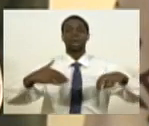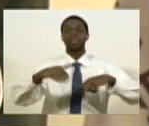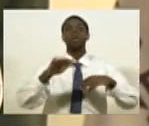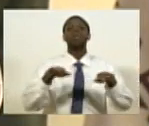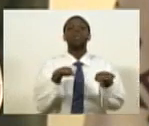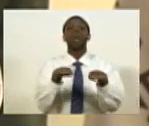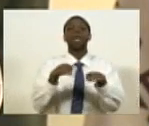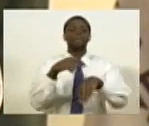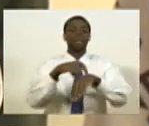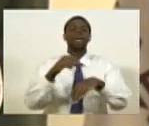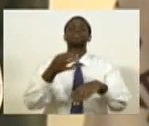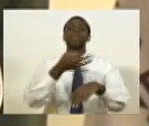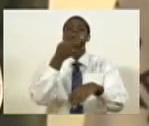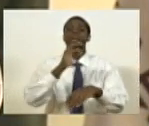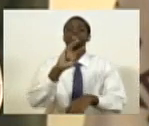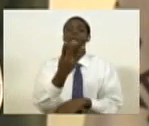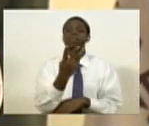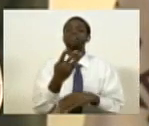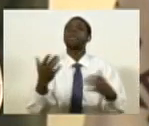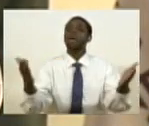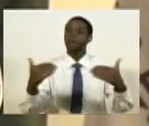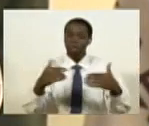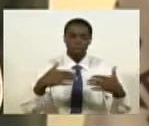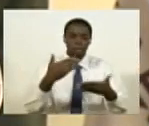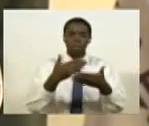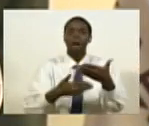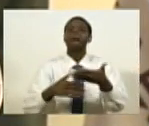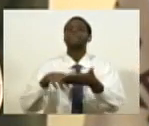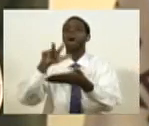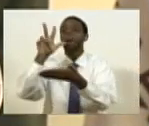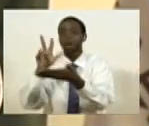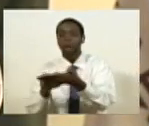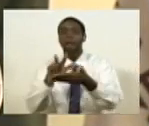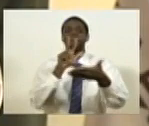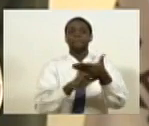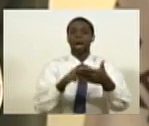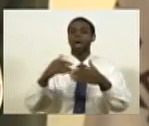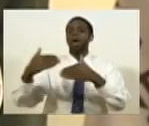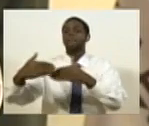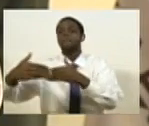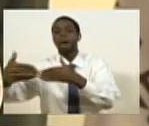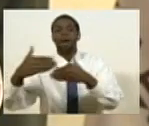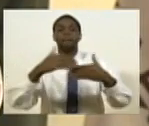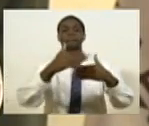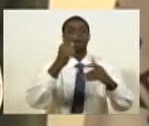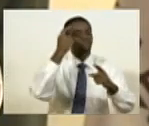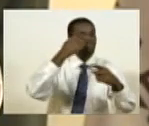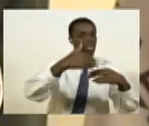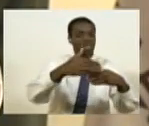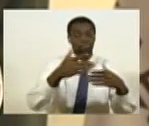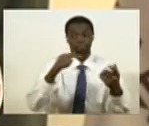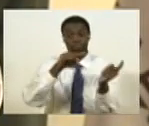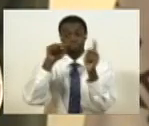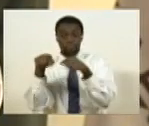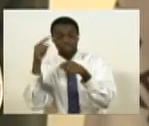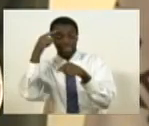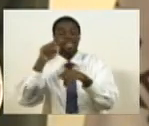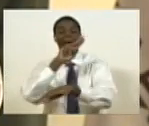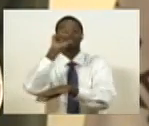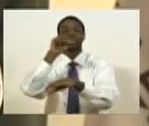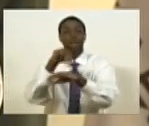las 3 de la tarde para aprobar ambos cronogramas para la elección de la Asamblea